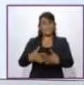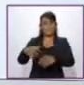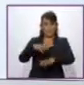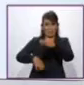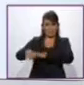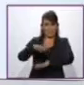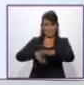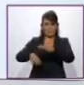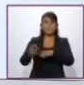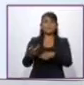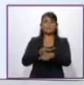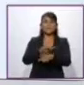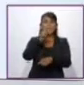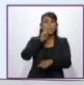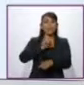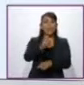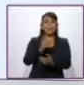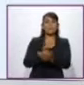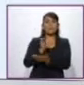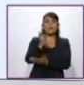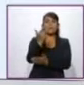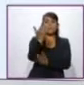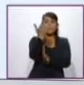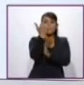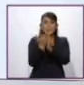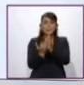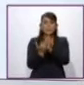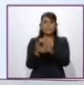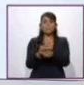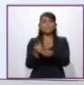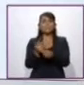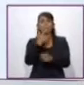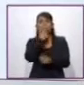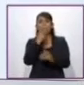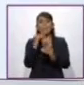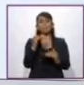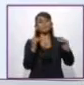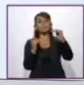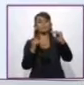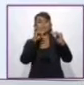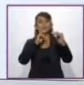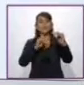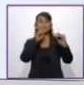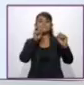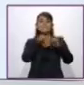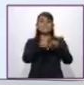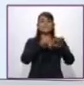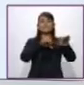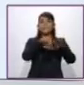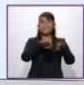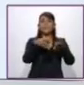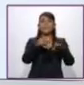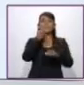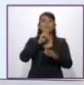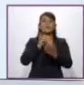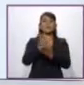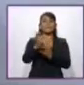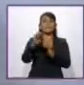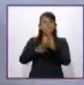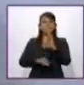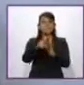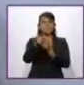pagan menos a las mujeres por el mismo trabajo que realizan los hombres? Tiene 60 segundos, candidato,